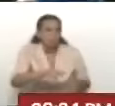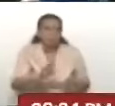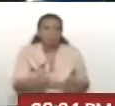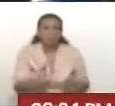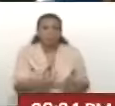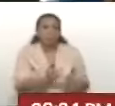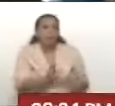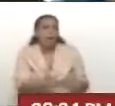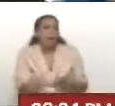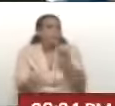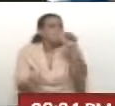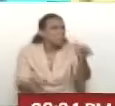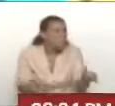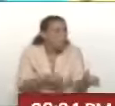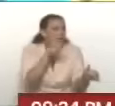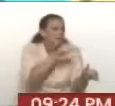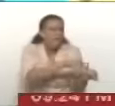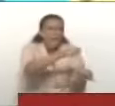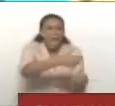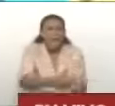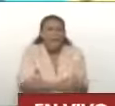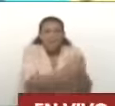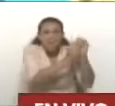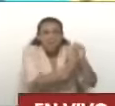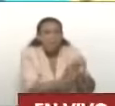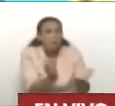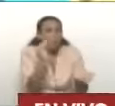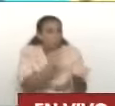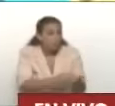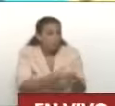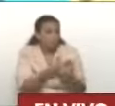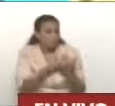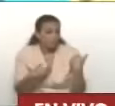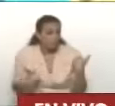pongan al que pongan, no volverán.